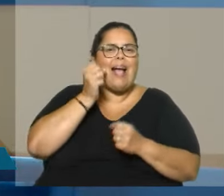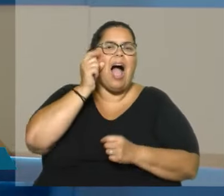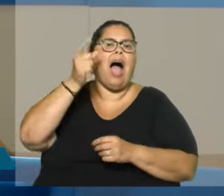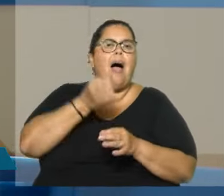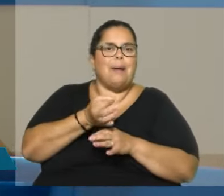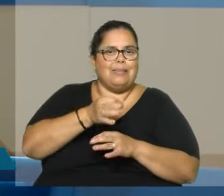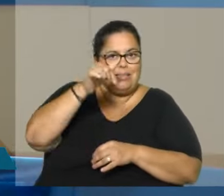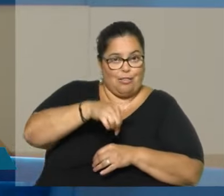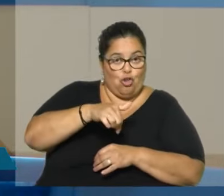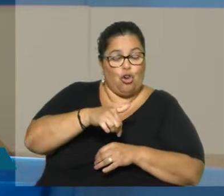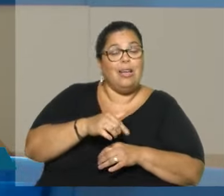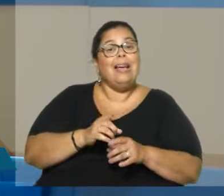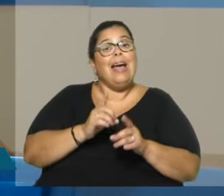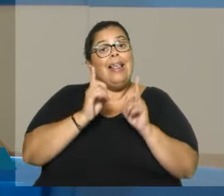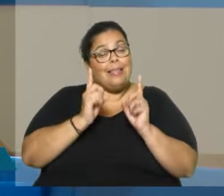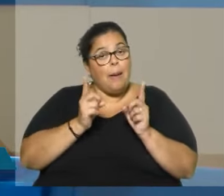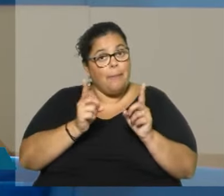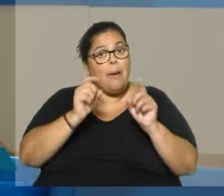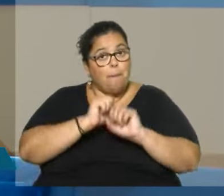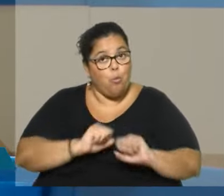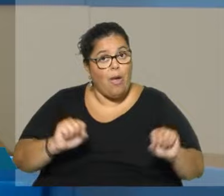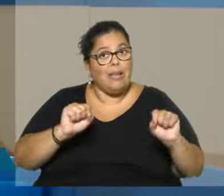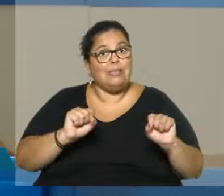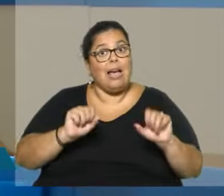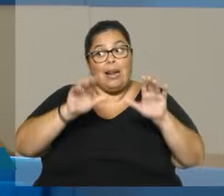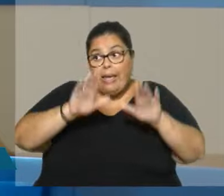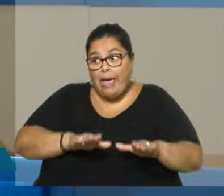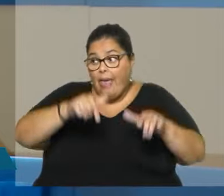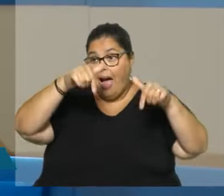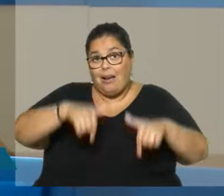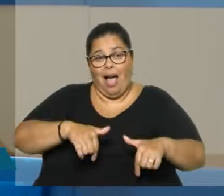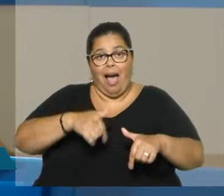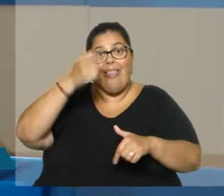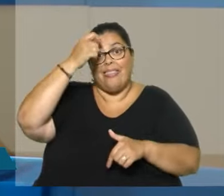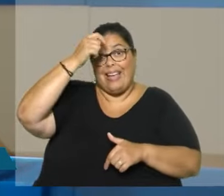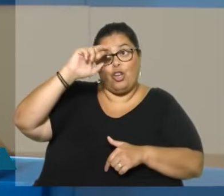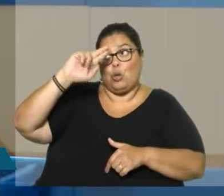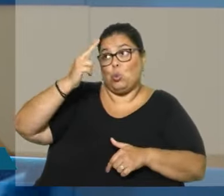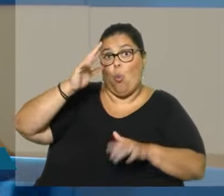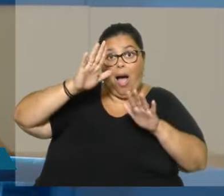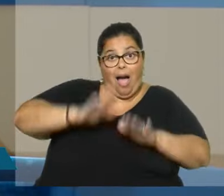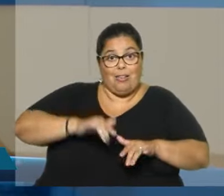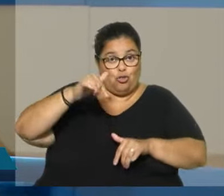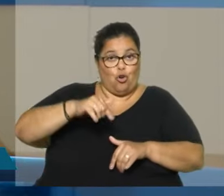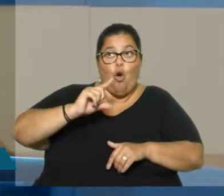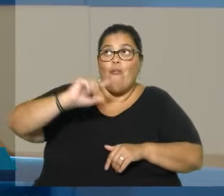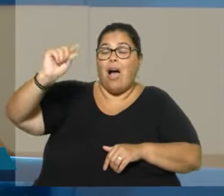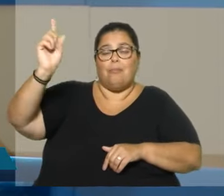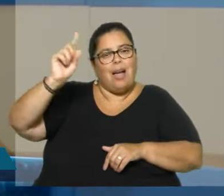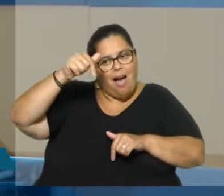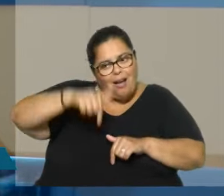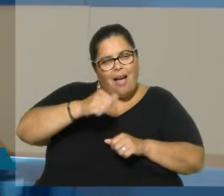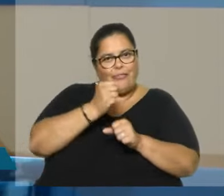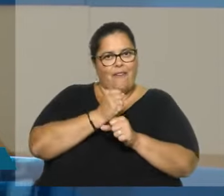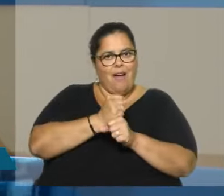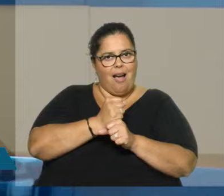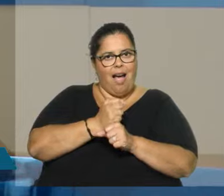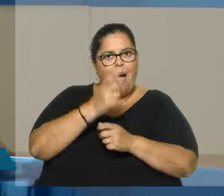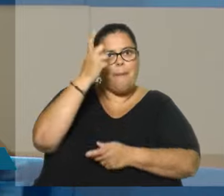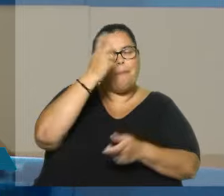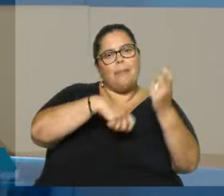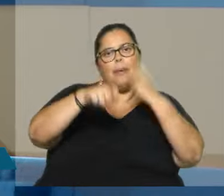sino retener el este a los técnicos nuestros a los innovadores y que puedan trabajar desde aquí